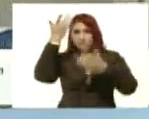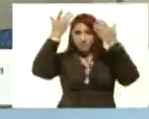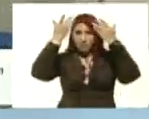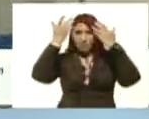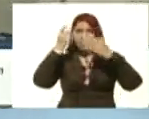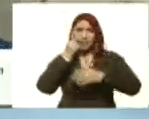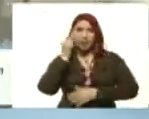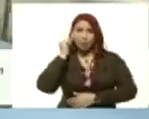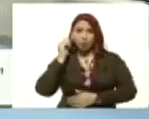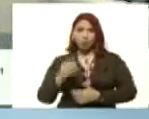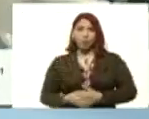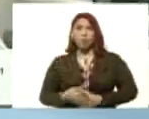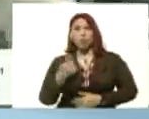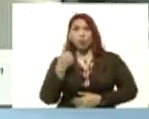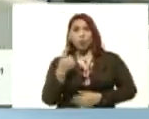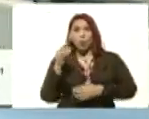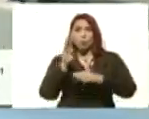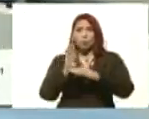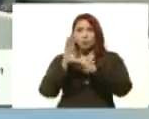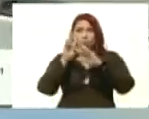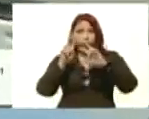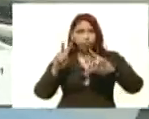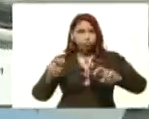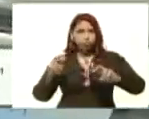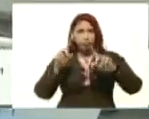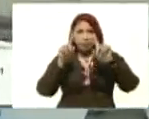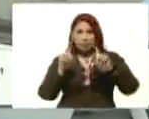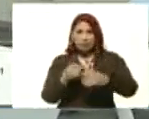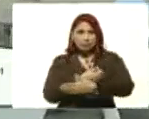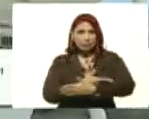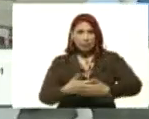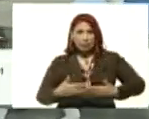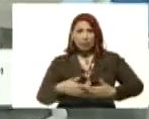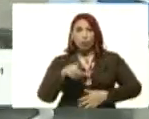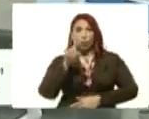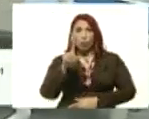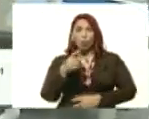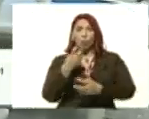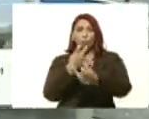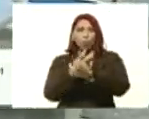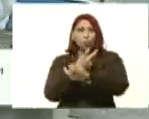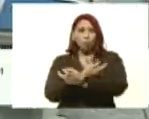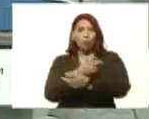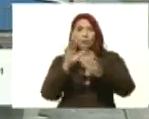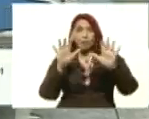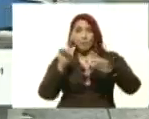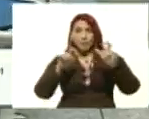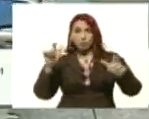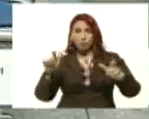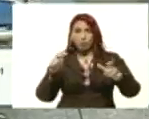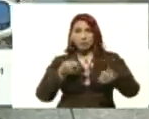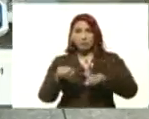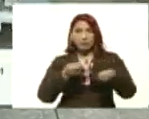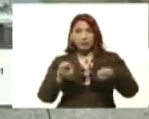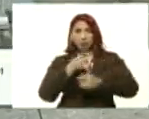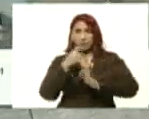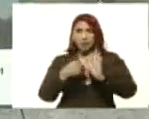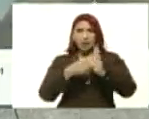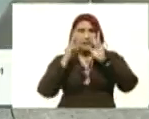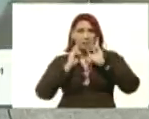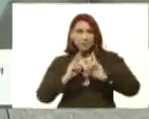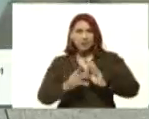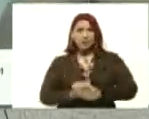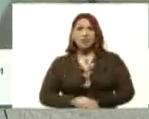enfermeras, 1 bioanalista, 1 radiólogo, 10 personas de servicios generales, 10 personas encargadas